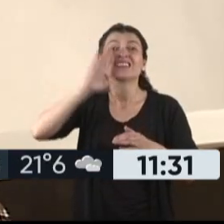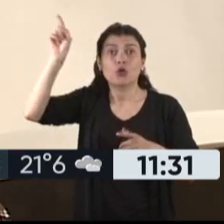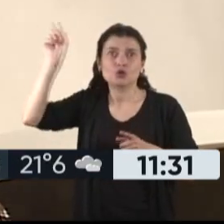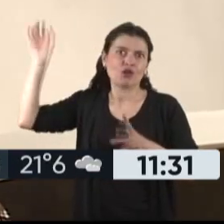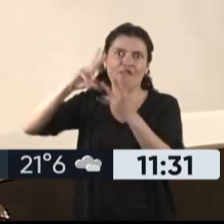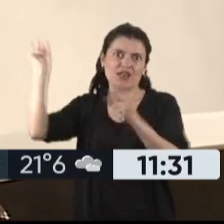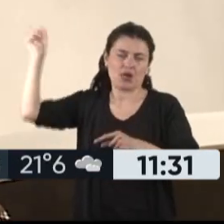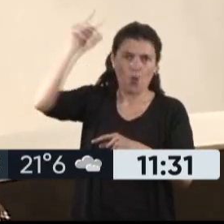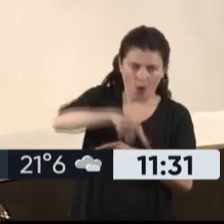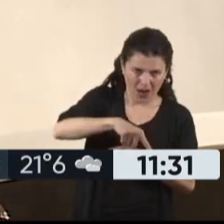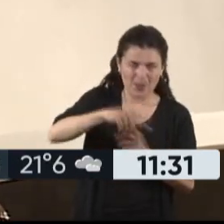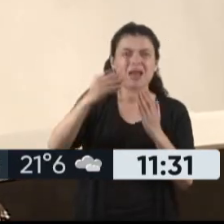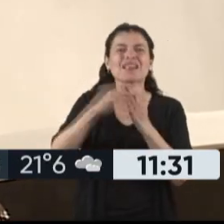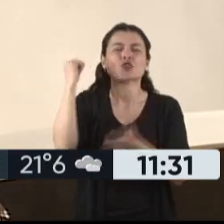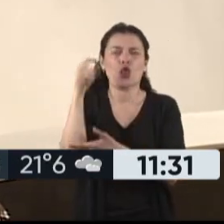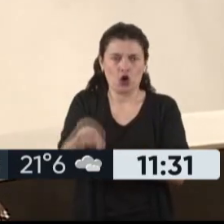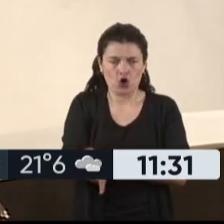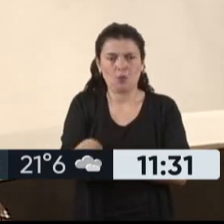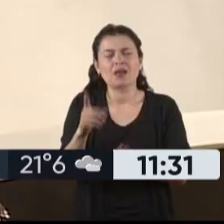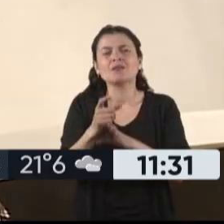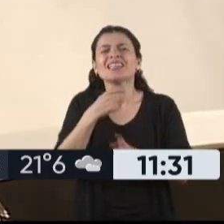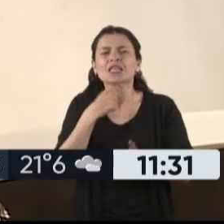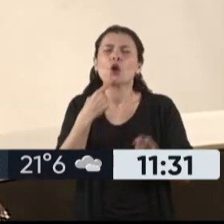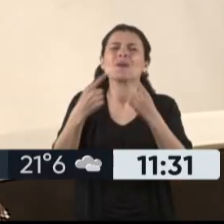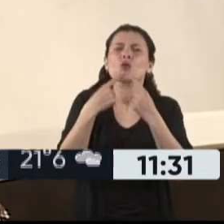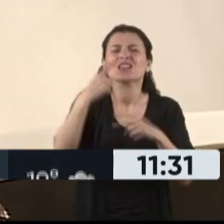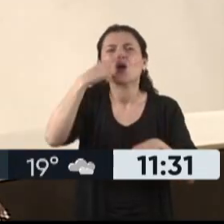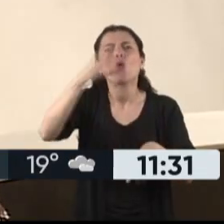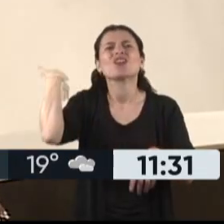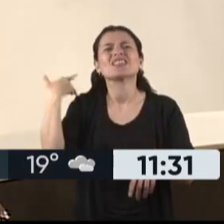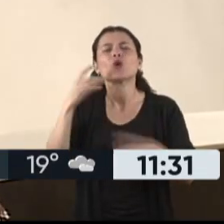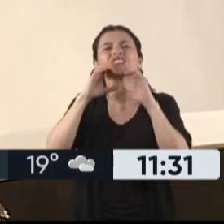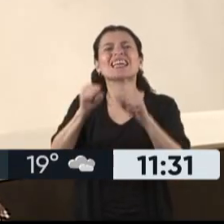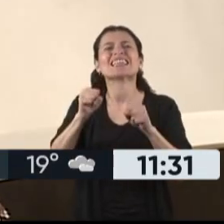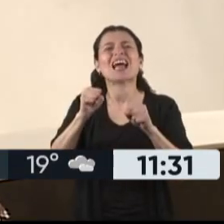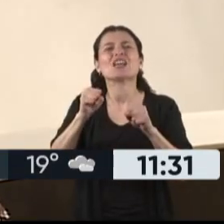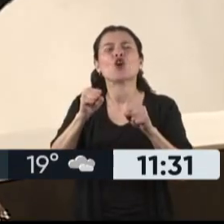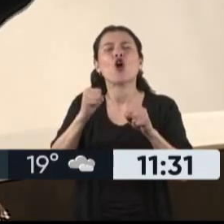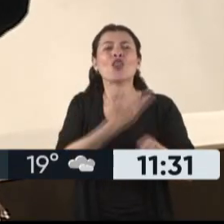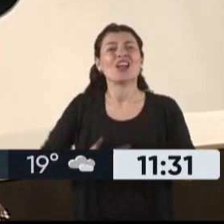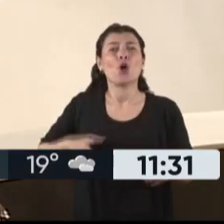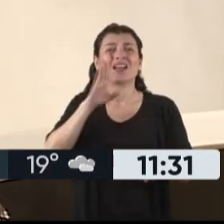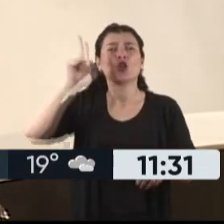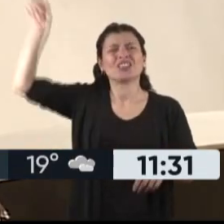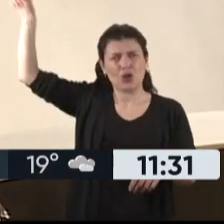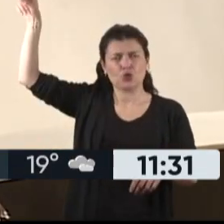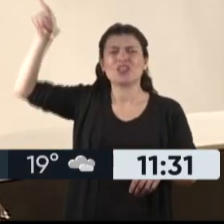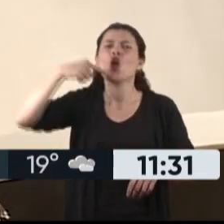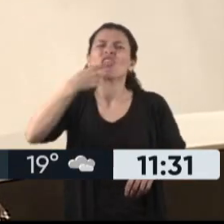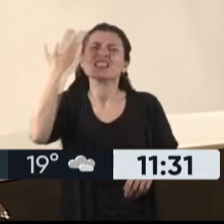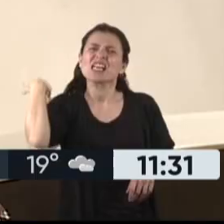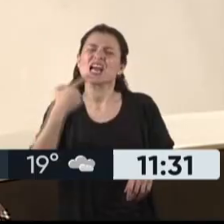Quería consultarte con respecto a los dichos últimos del secretario de Estado Scott Bessent, esto de que no le estamos dando plata a la Argentina, sino un